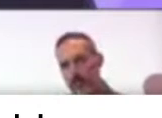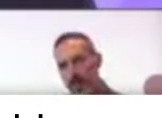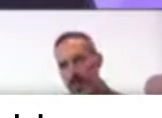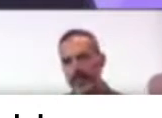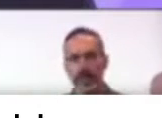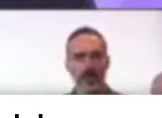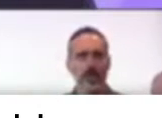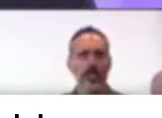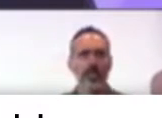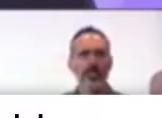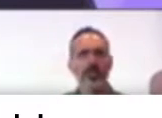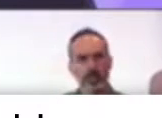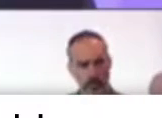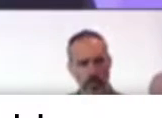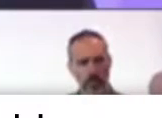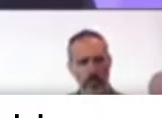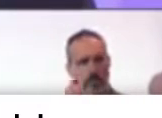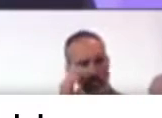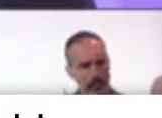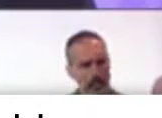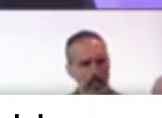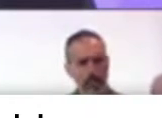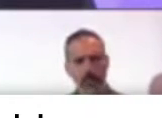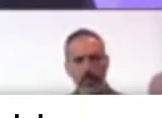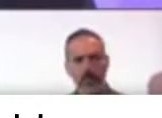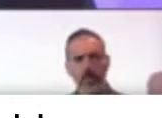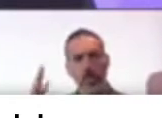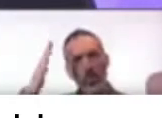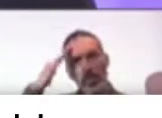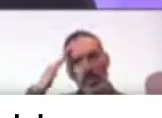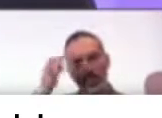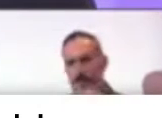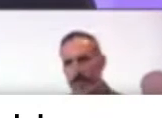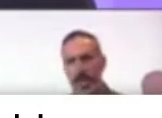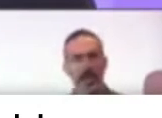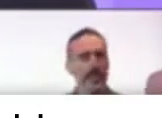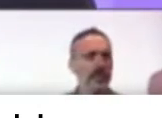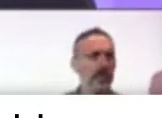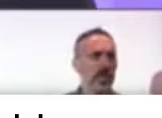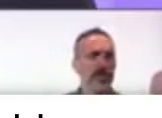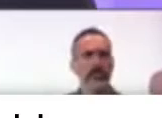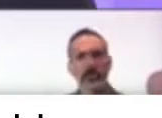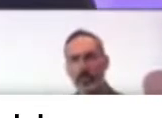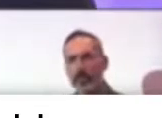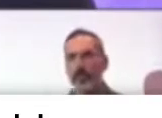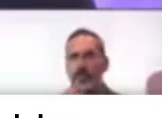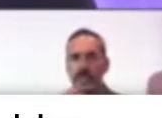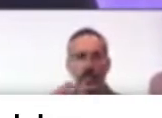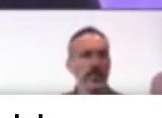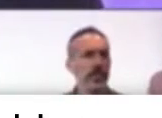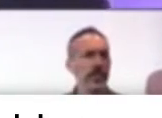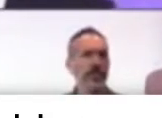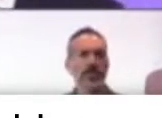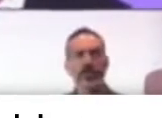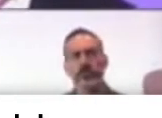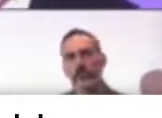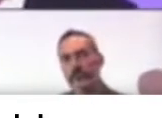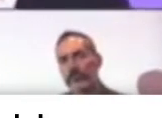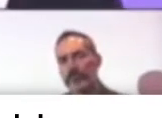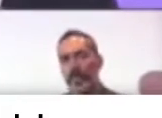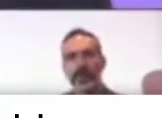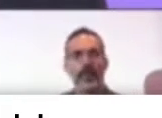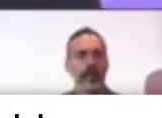Contigo, servidor público. Contigo, líder sindical o social. Contigo, policía, maestro, comerciante y